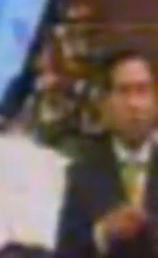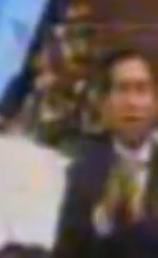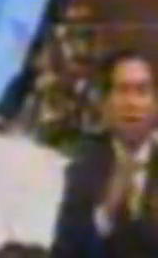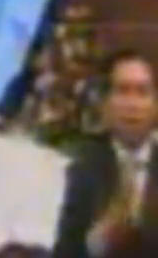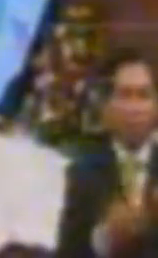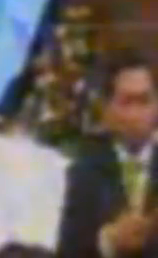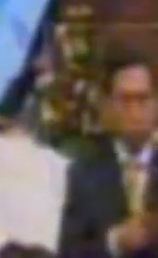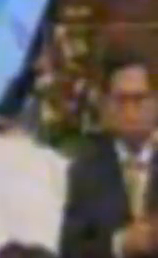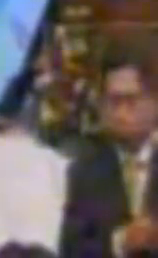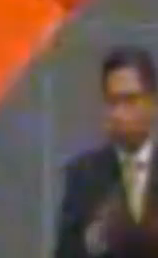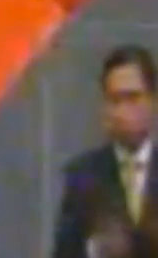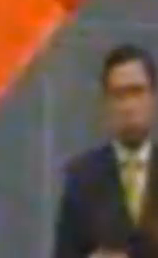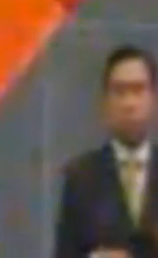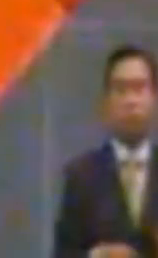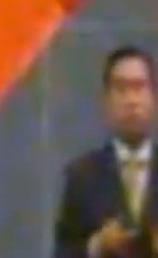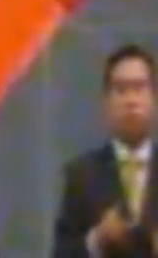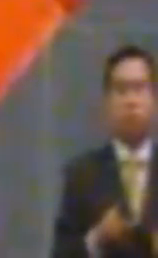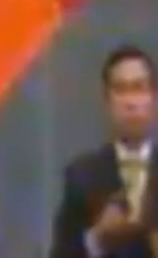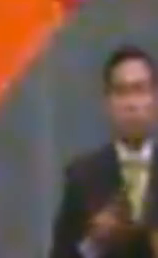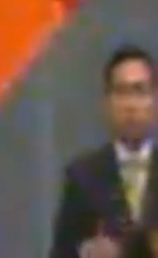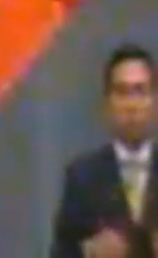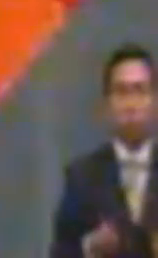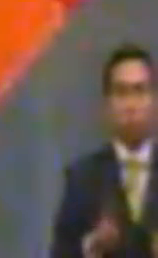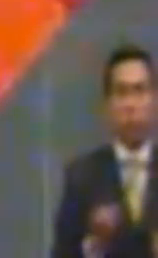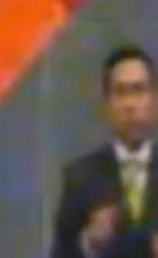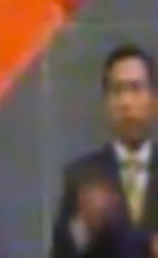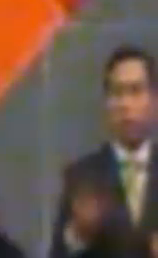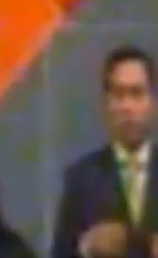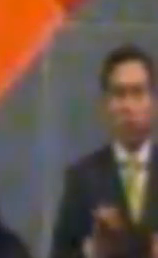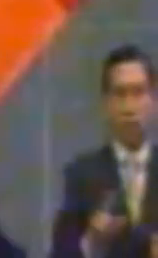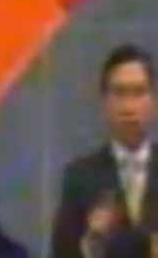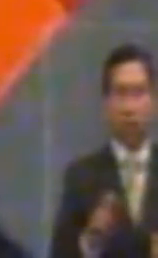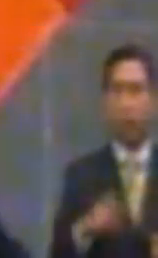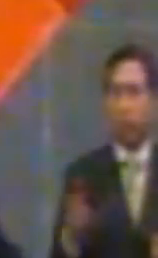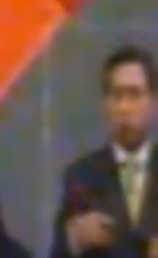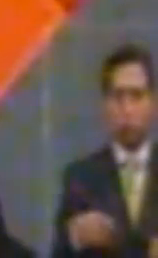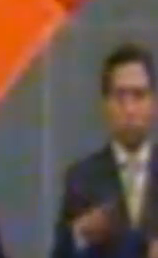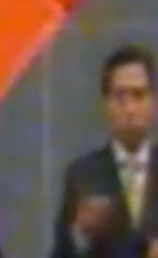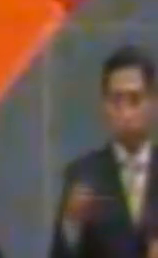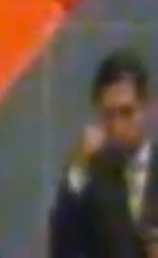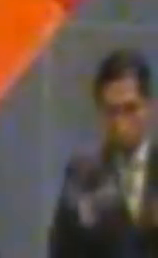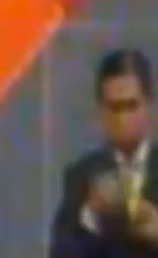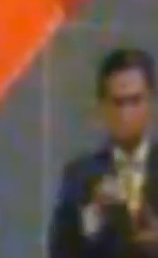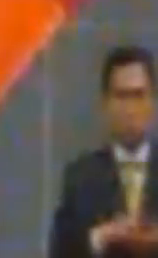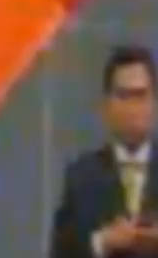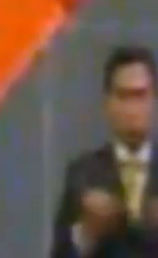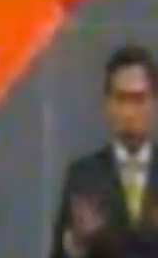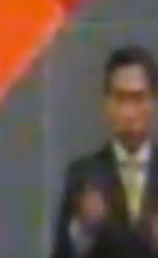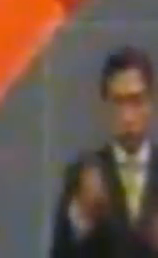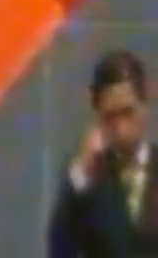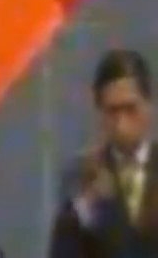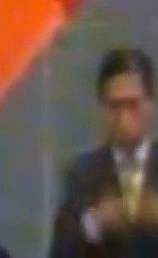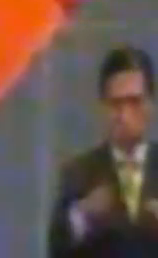continuará Juli, Labe, Puno, y es lo que estamos viendo. Eso ya está, el acuerdo está definido y hoy día ha sido